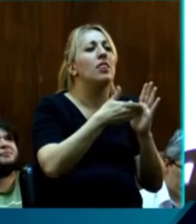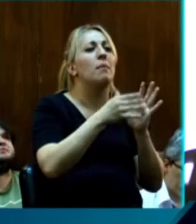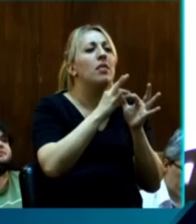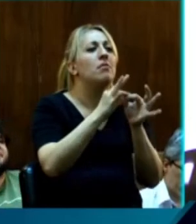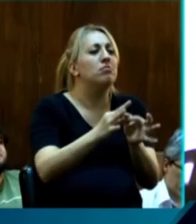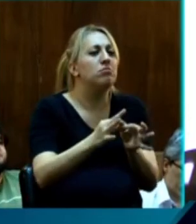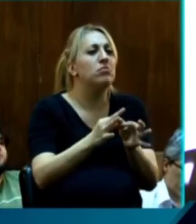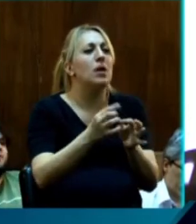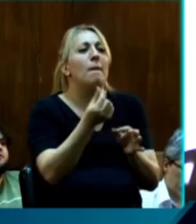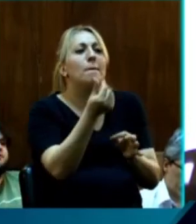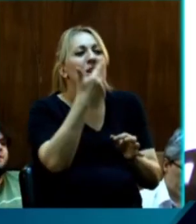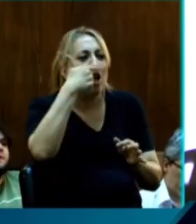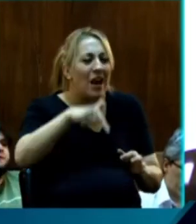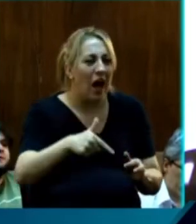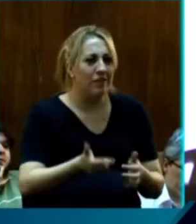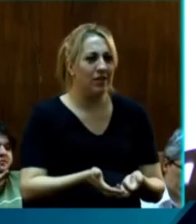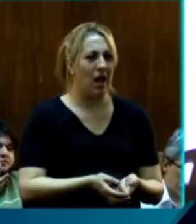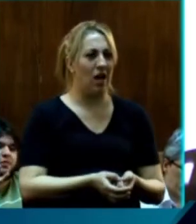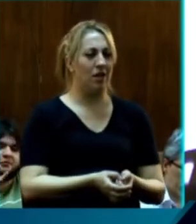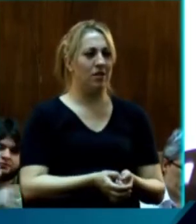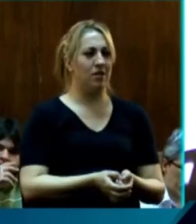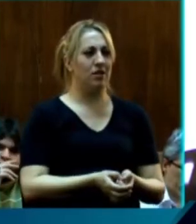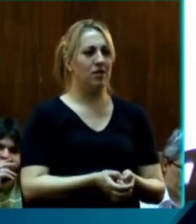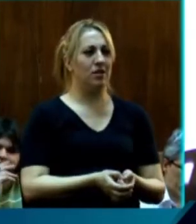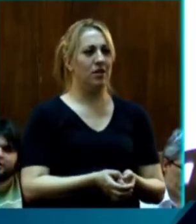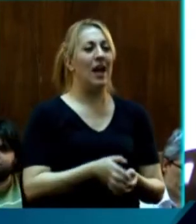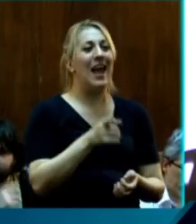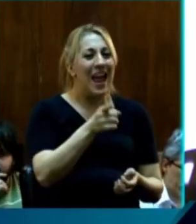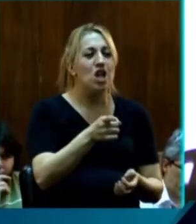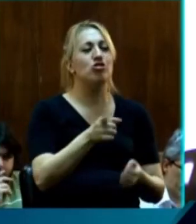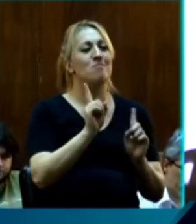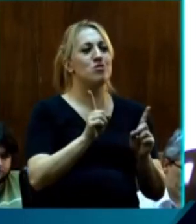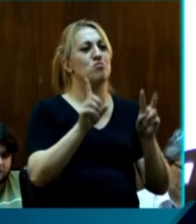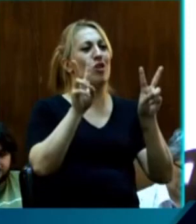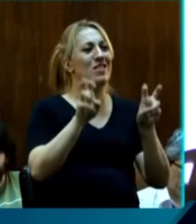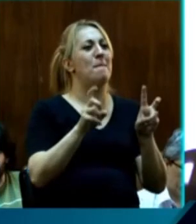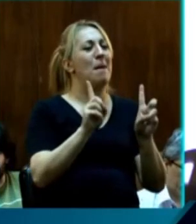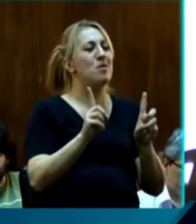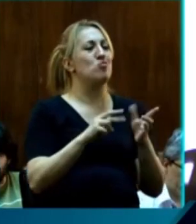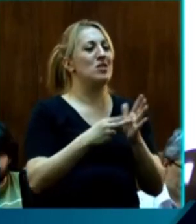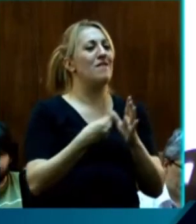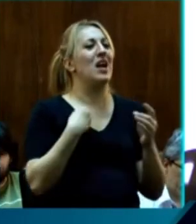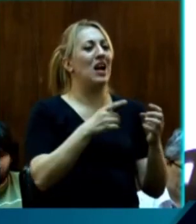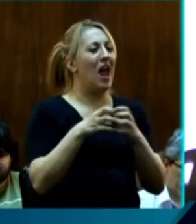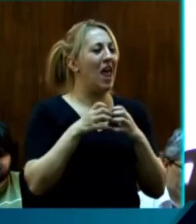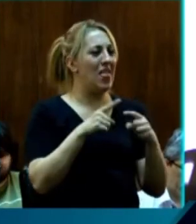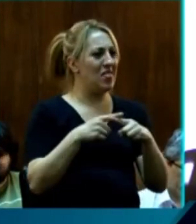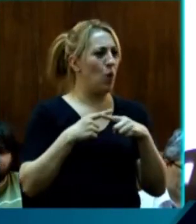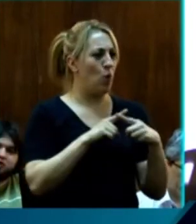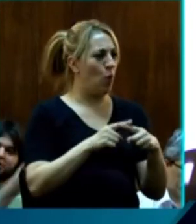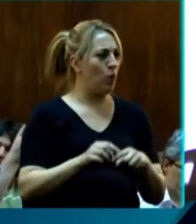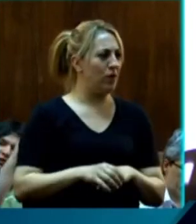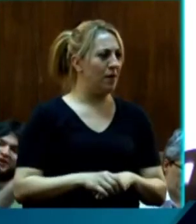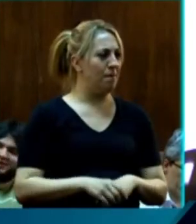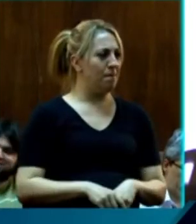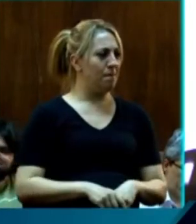por el precio de la nafta. Esto significa lo que estamos discutiendo acá. Así que vamos a votar en contra, insisto, es un proyecto